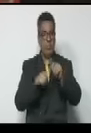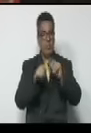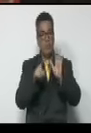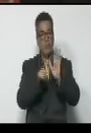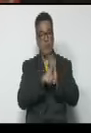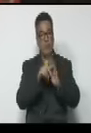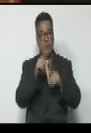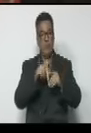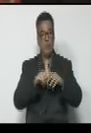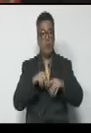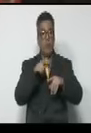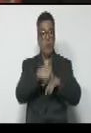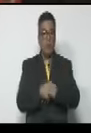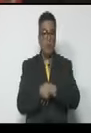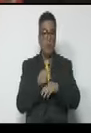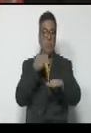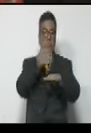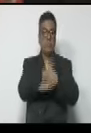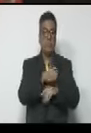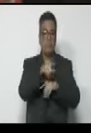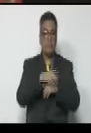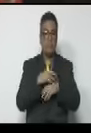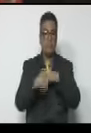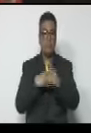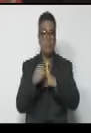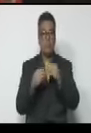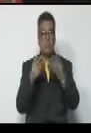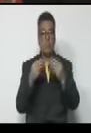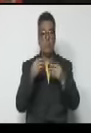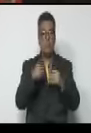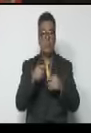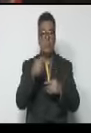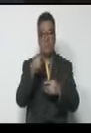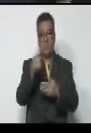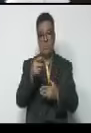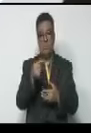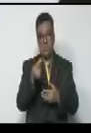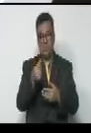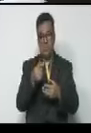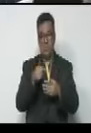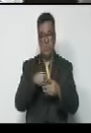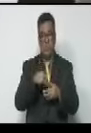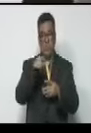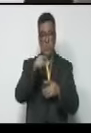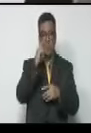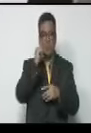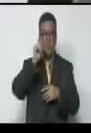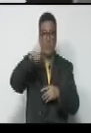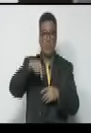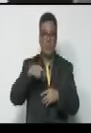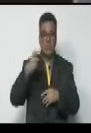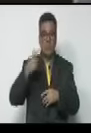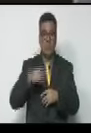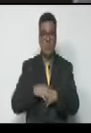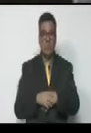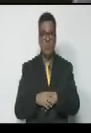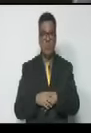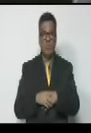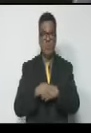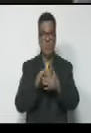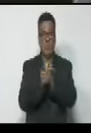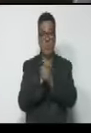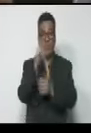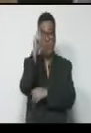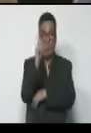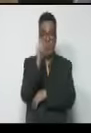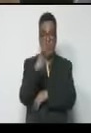y extorsionan. Los involucrados han hecho muchísimo dinero. Este señor también, colegas